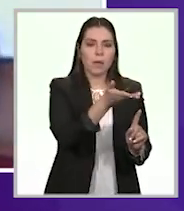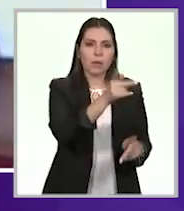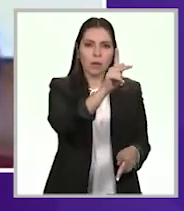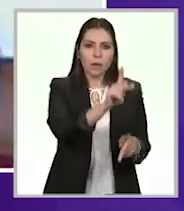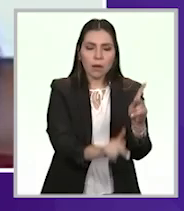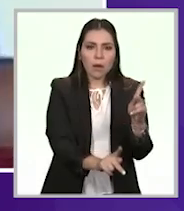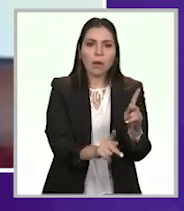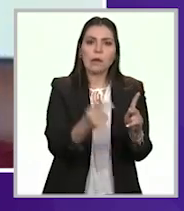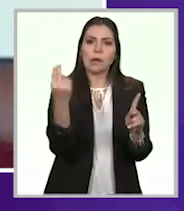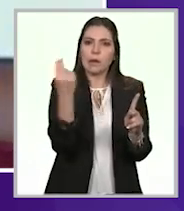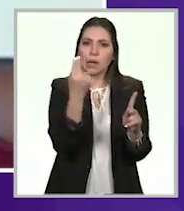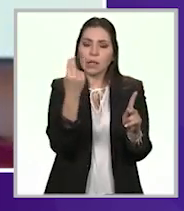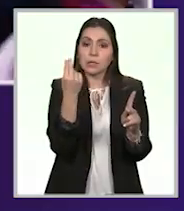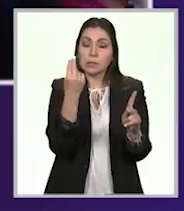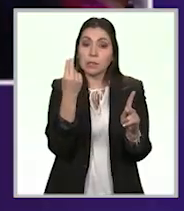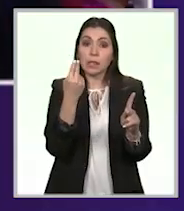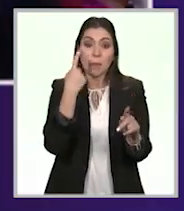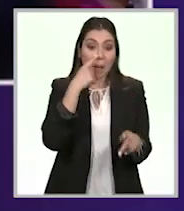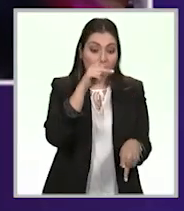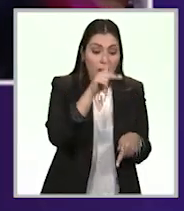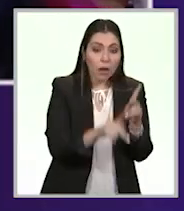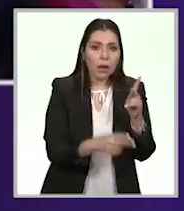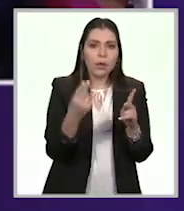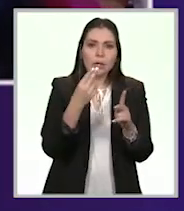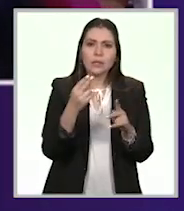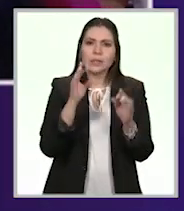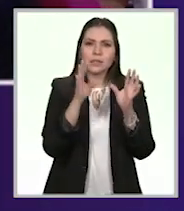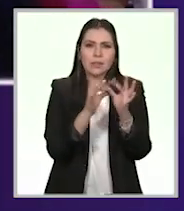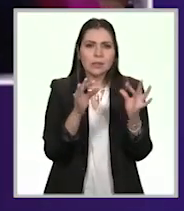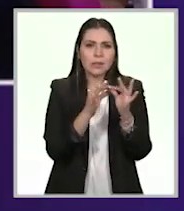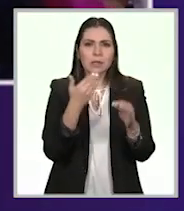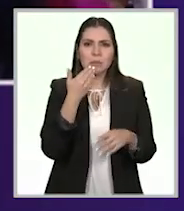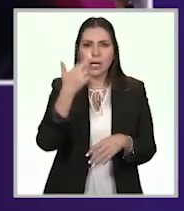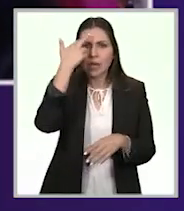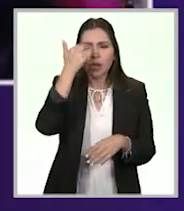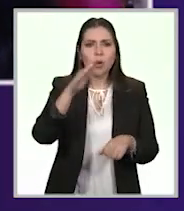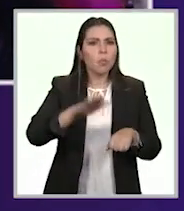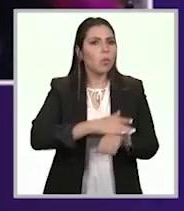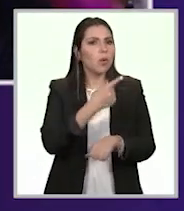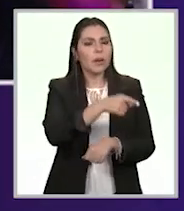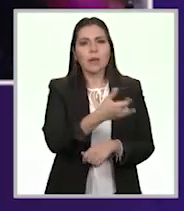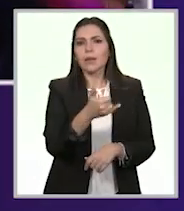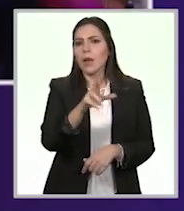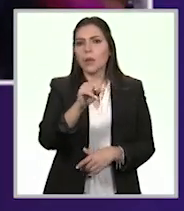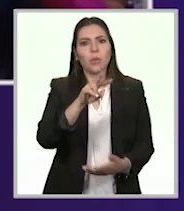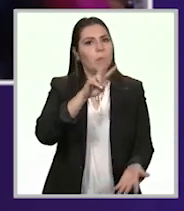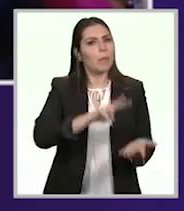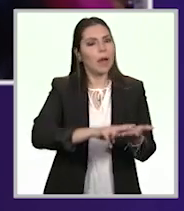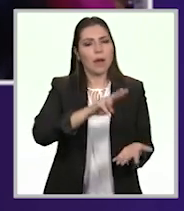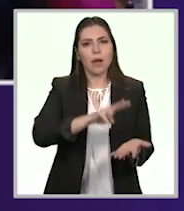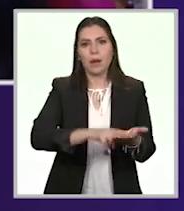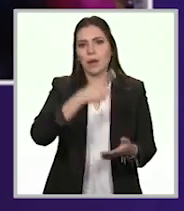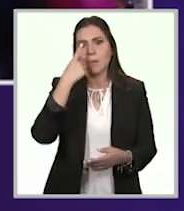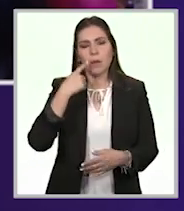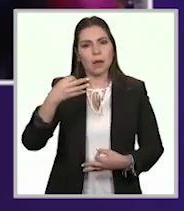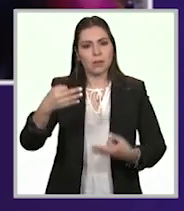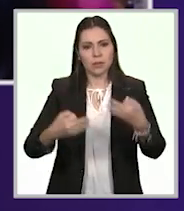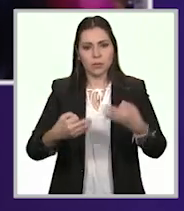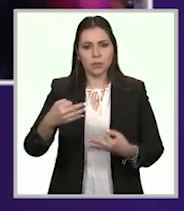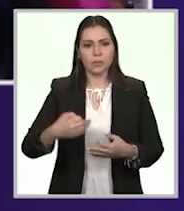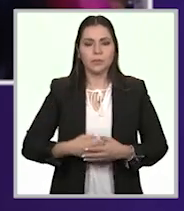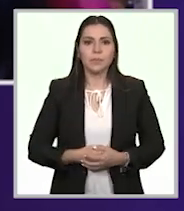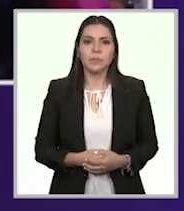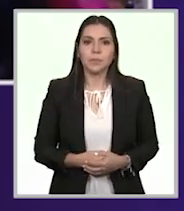determinado criterio, pero se tienen que dar buenas razones, se tiene que argumentar por qué esa jurisprudencia no es más vigente